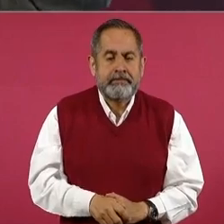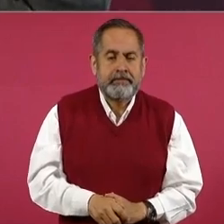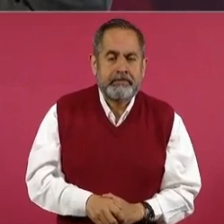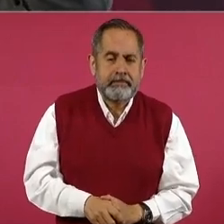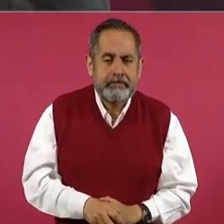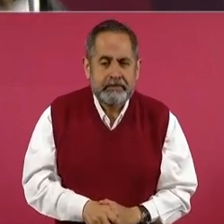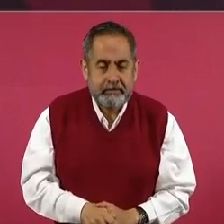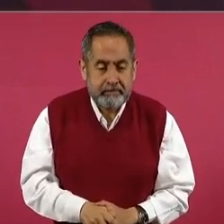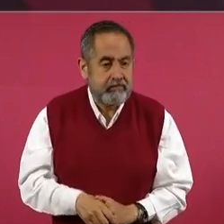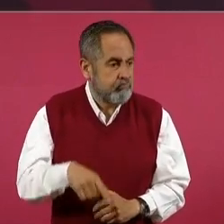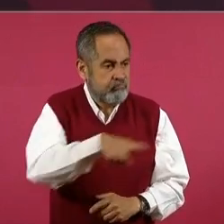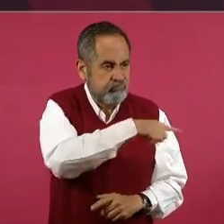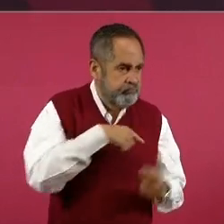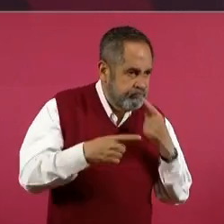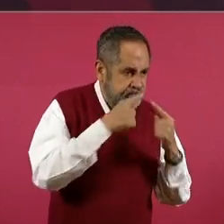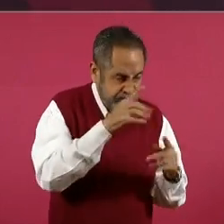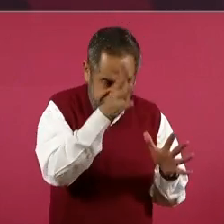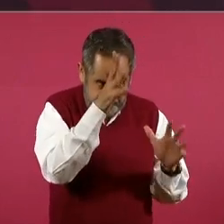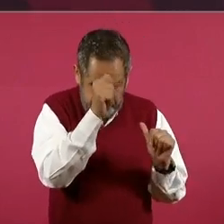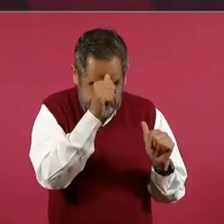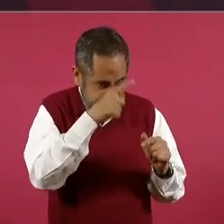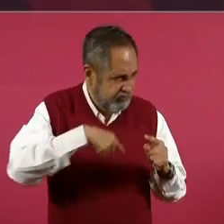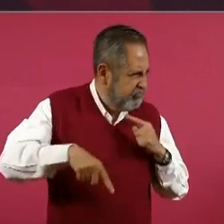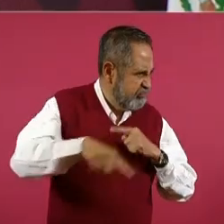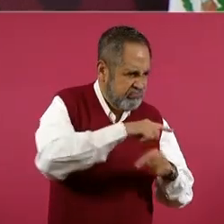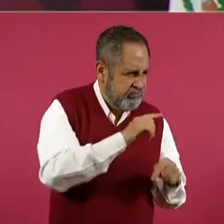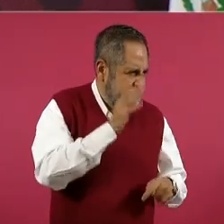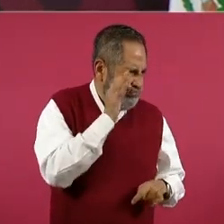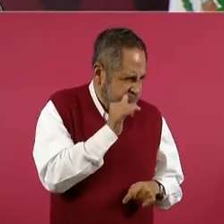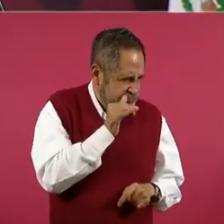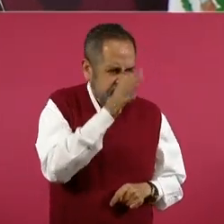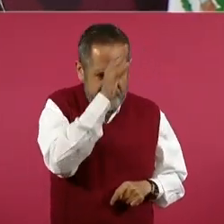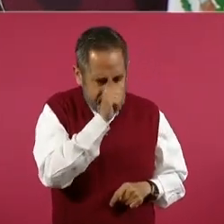Porque era la consigna. Todos los medios.